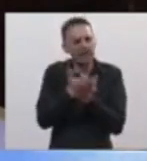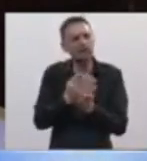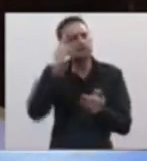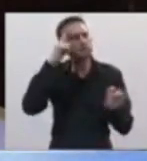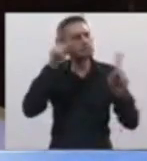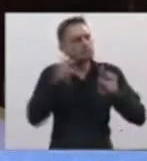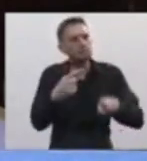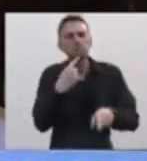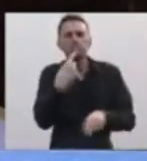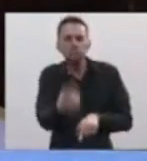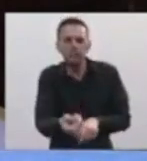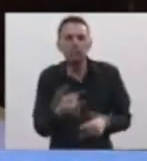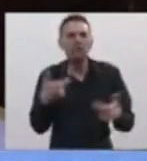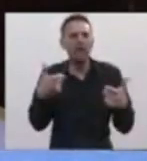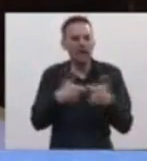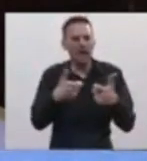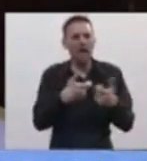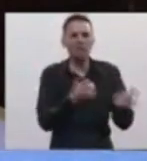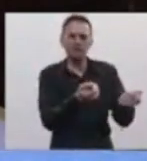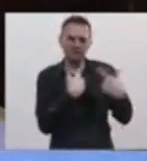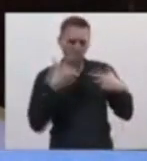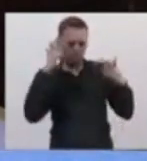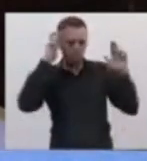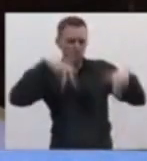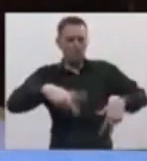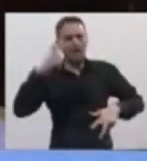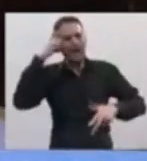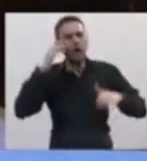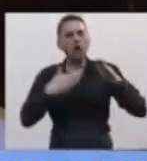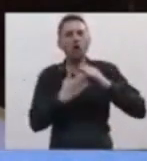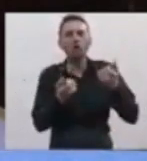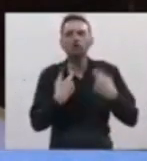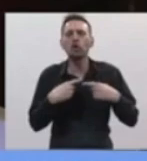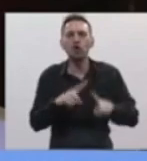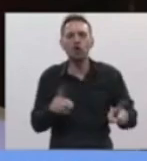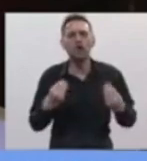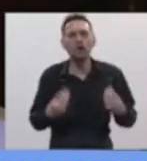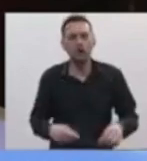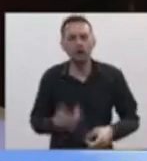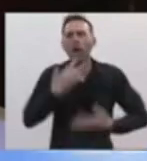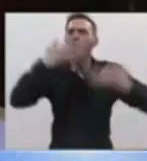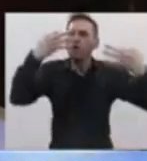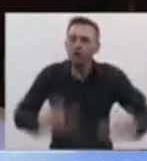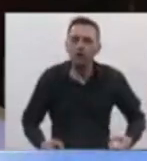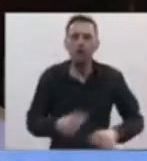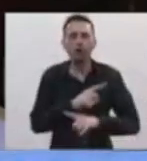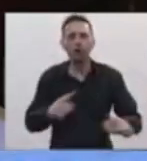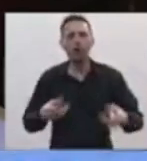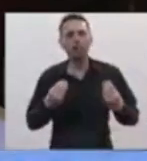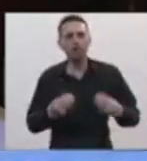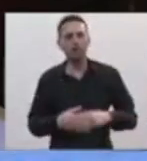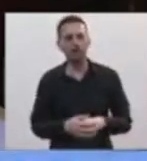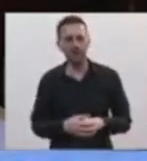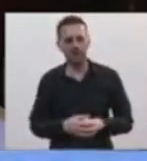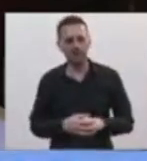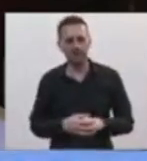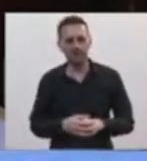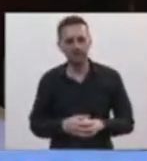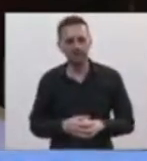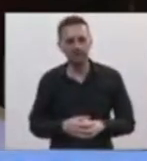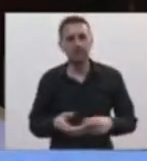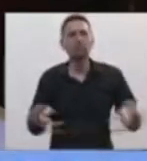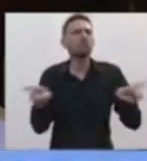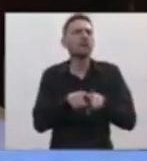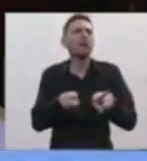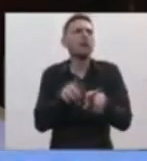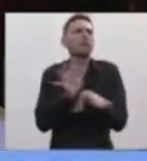por qué esas empresas no traen un plan al congreso y por qué no los cumplen más que entrar como en